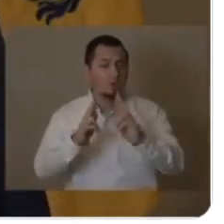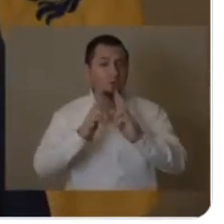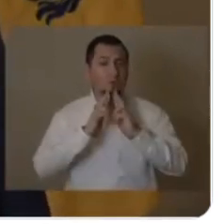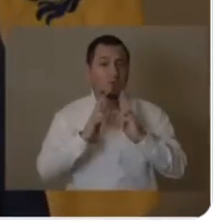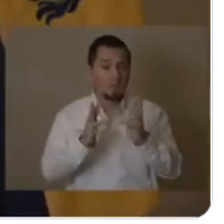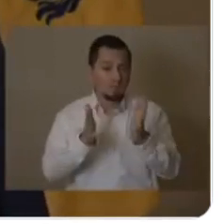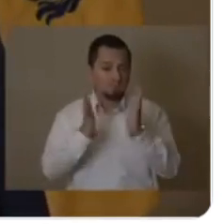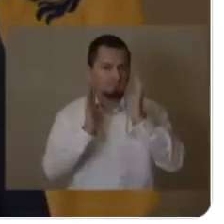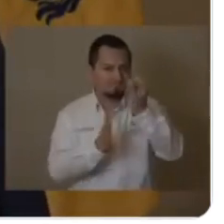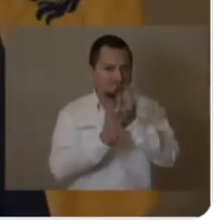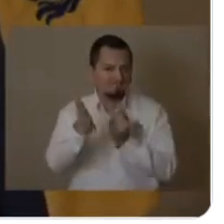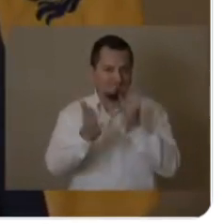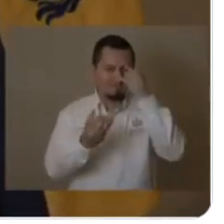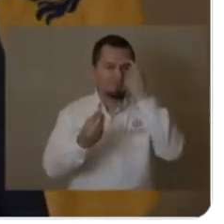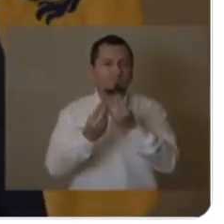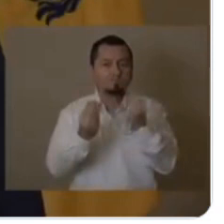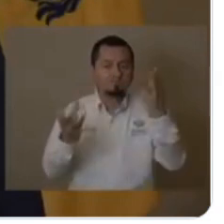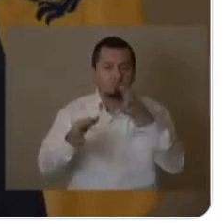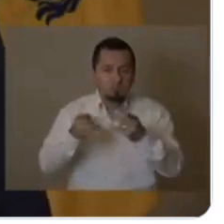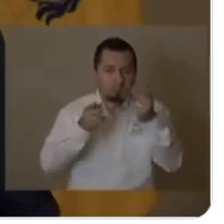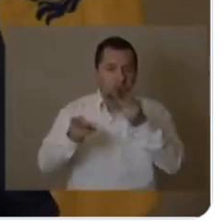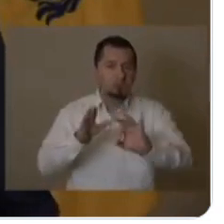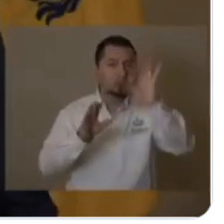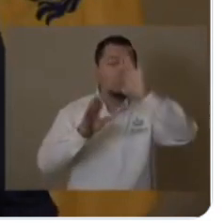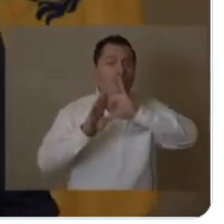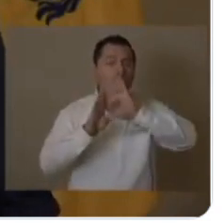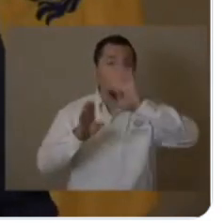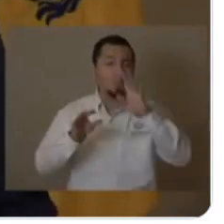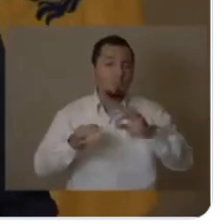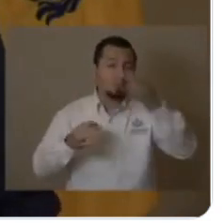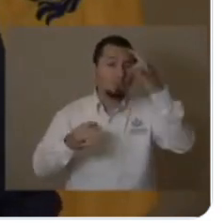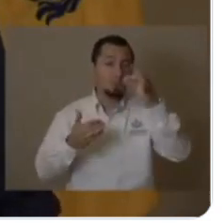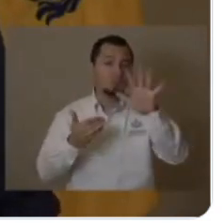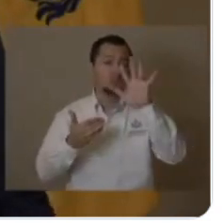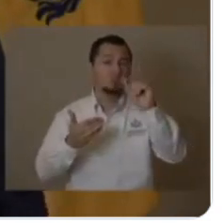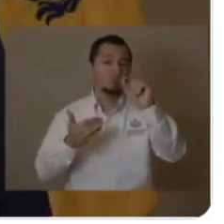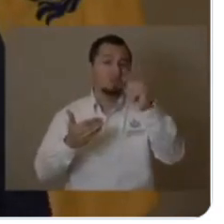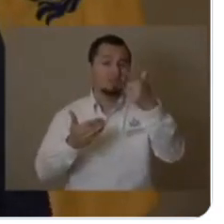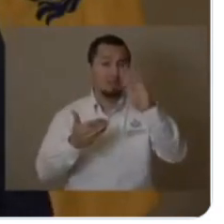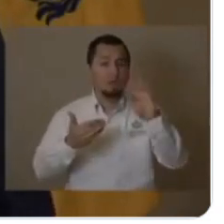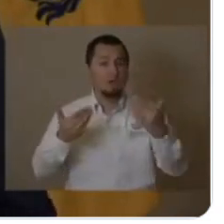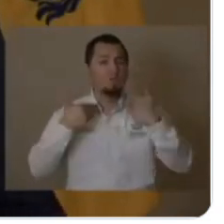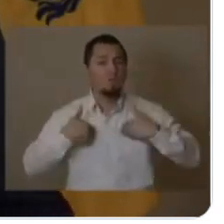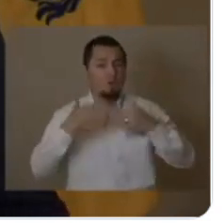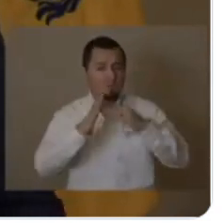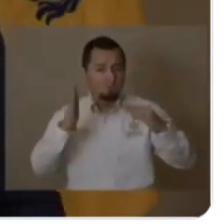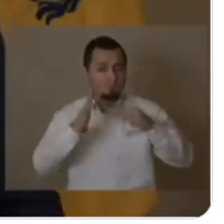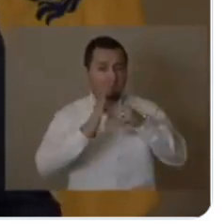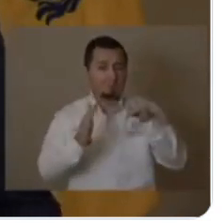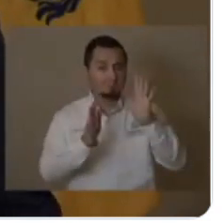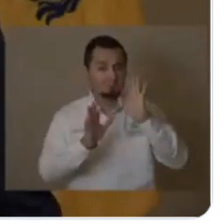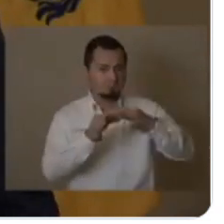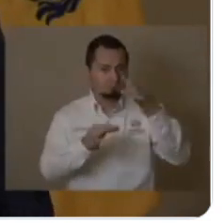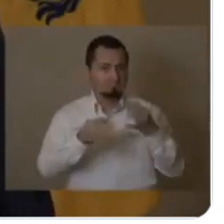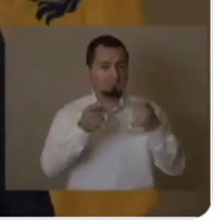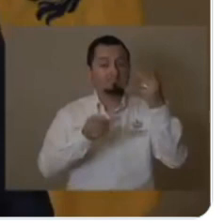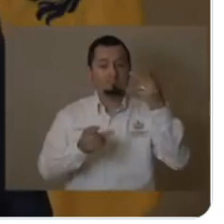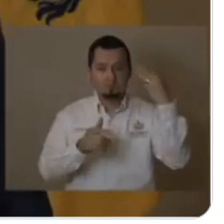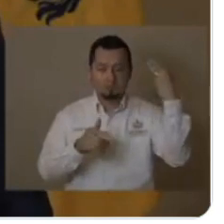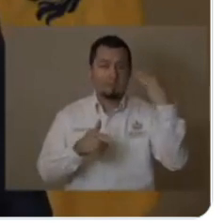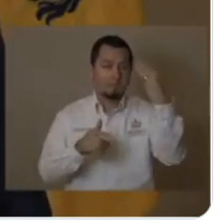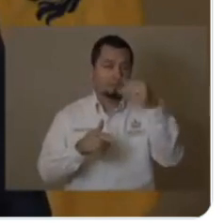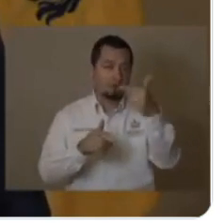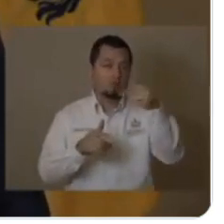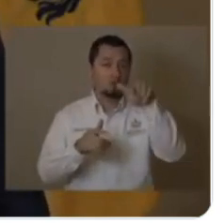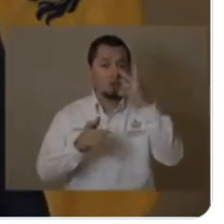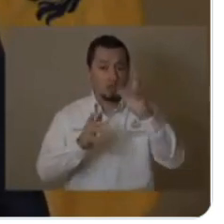nivel de confiabilidad del 97.5% y nos dio un soporte científico para tomar decisiones. Los resultados son contundentes. La estrategia